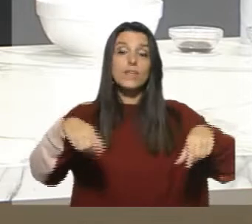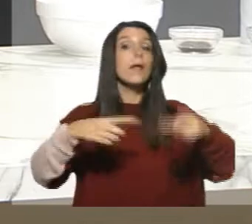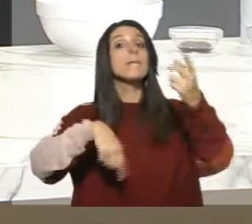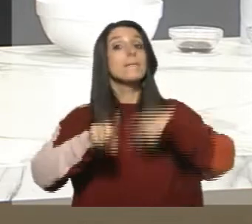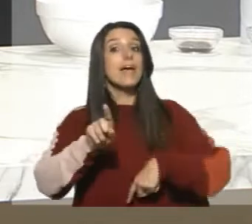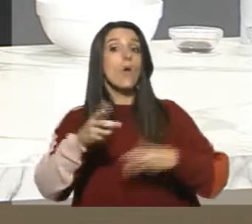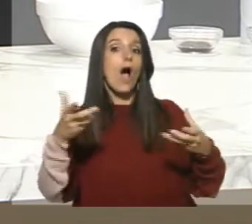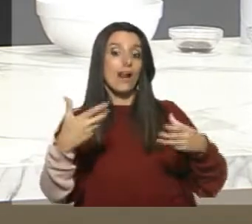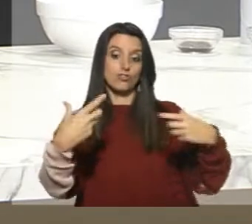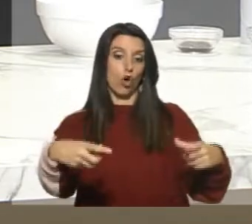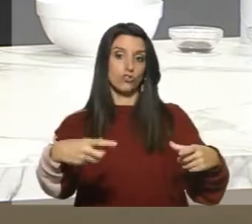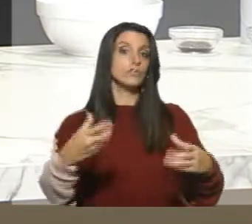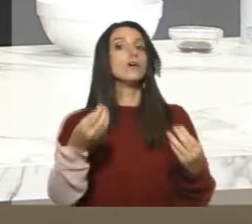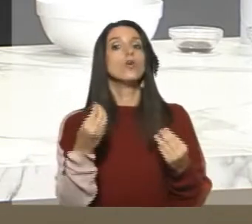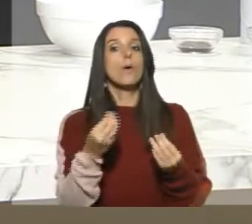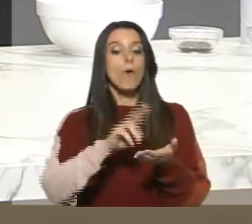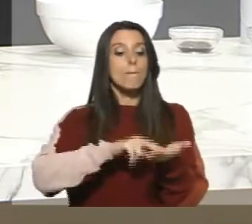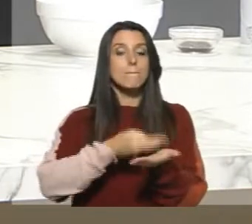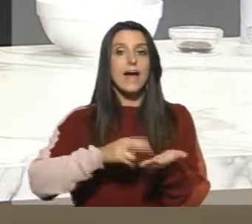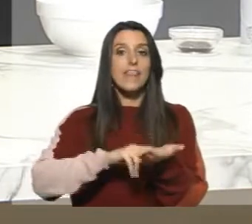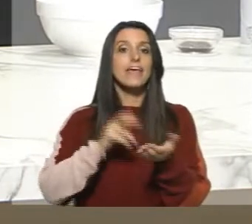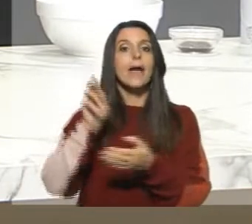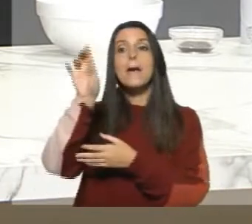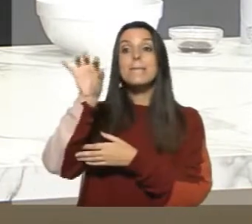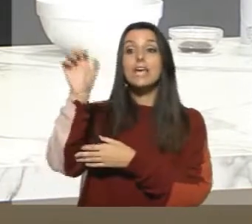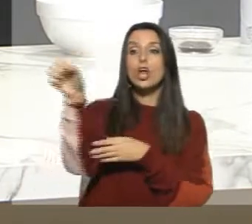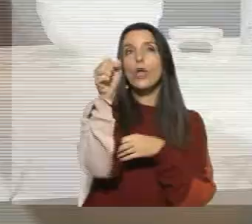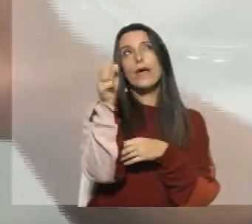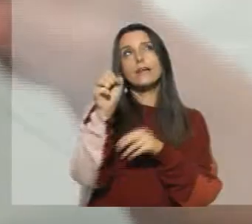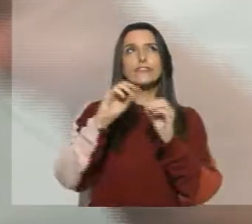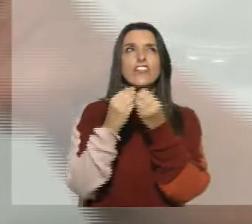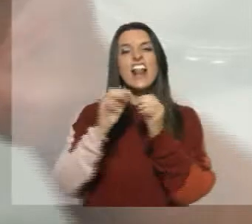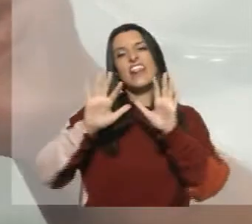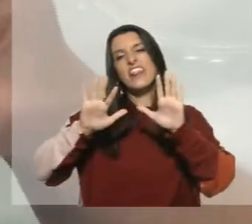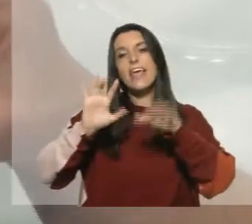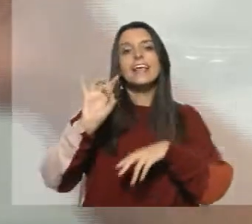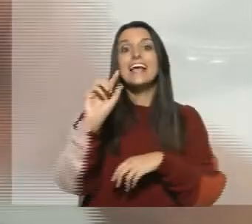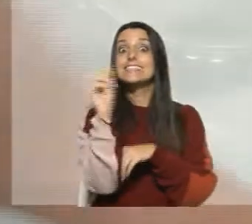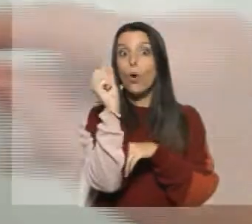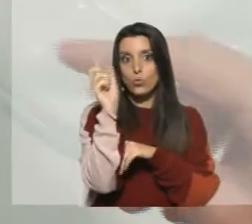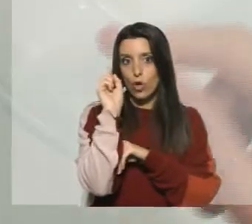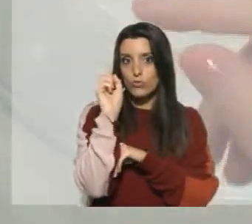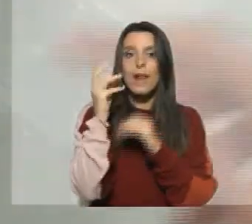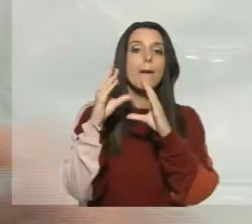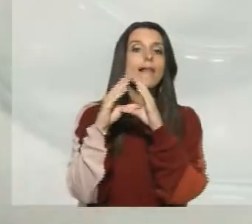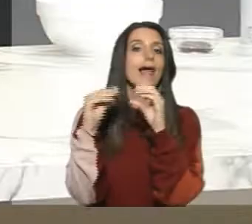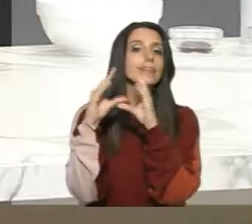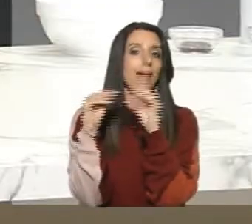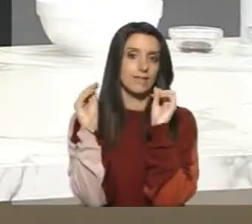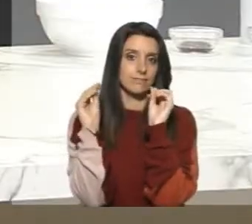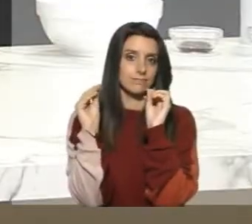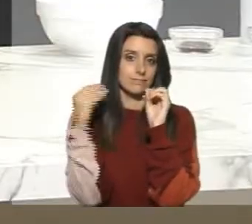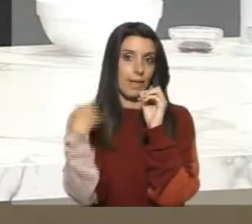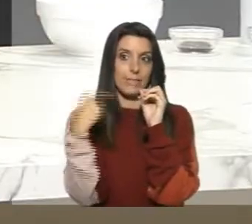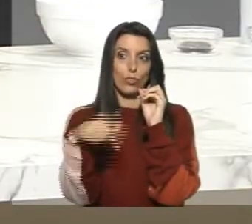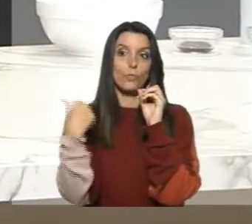caso la vamos a usar para torta. Tengo acá la manteca que la voy a llevar al micro, ¿cuánto? Unos 10-15 segunditos para ablandarla un poquito, así que ya me vengo con